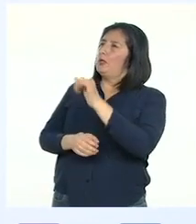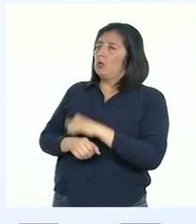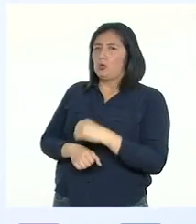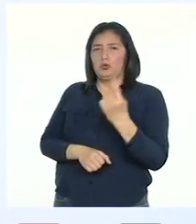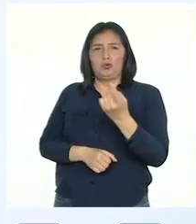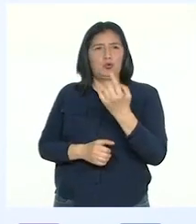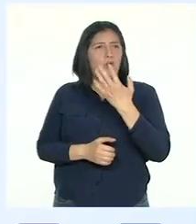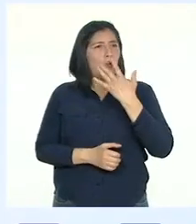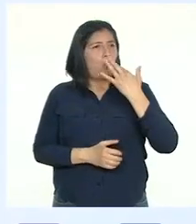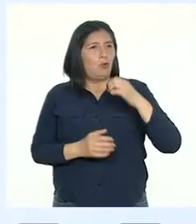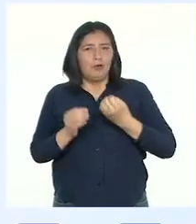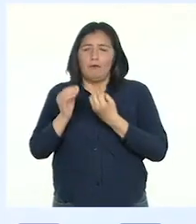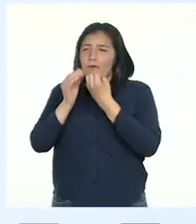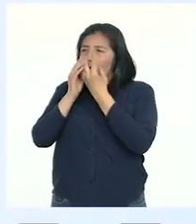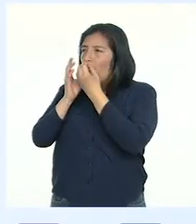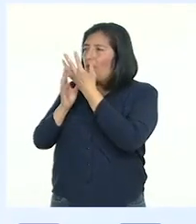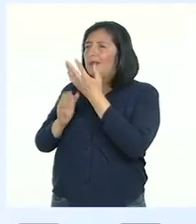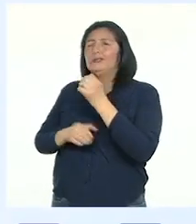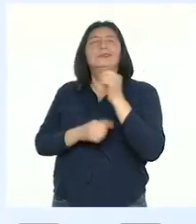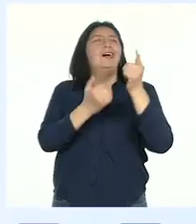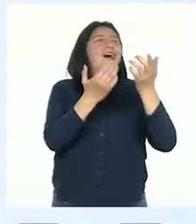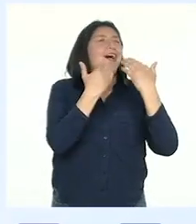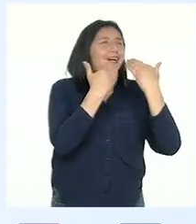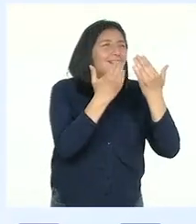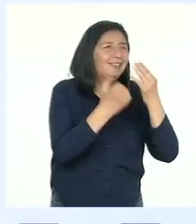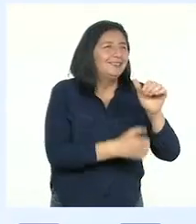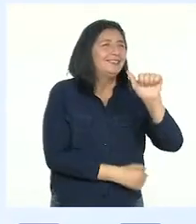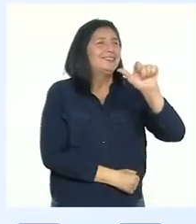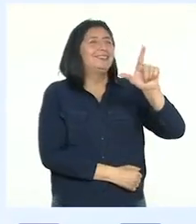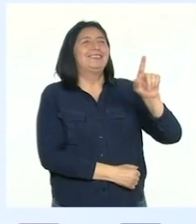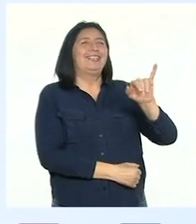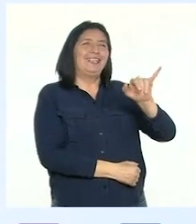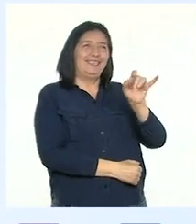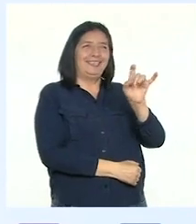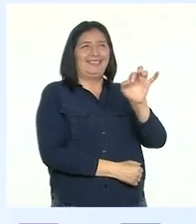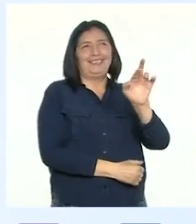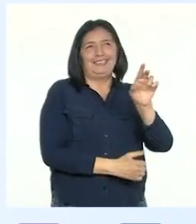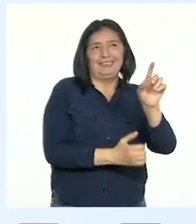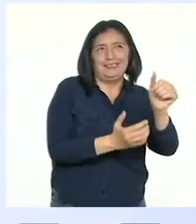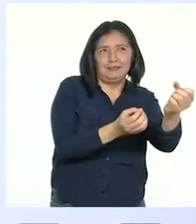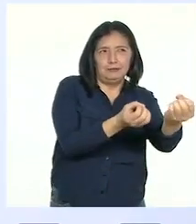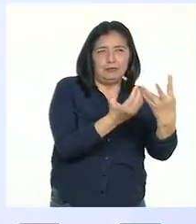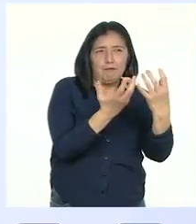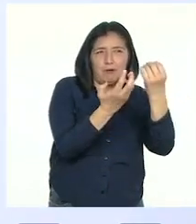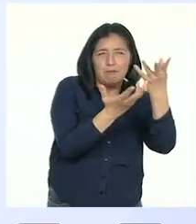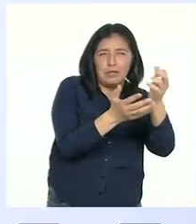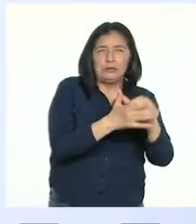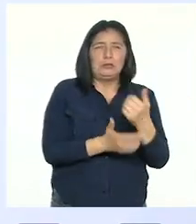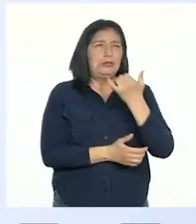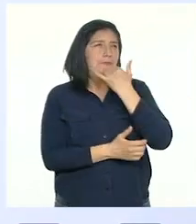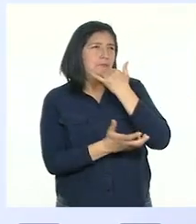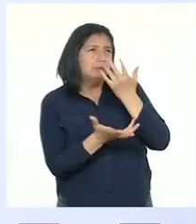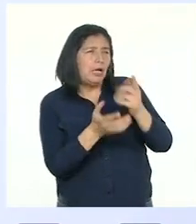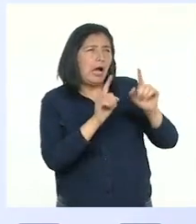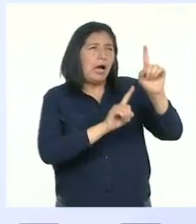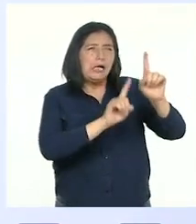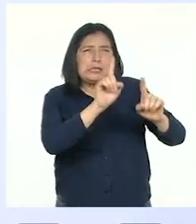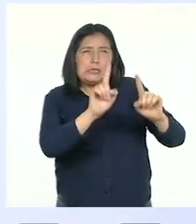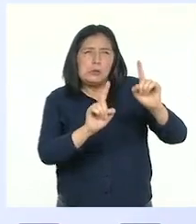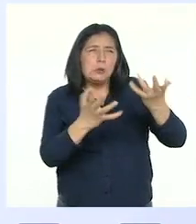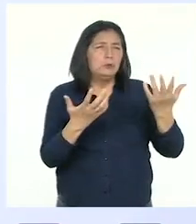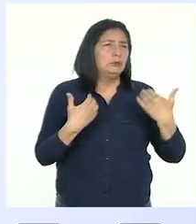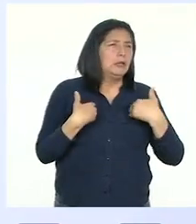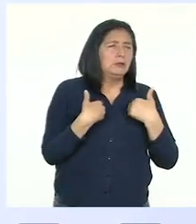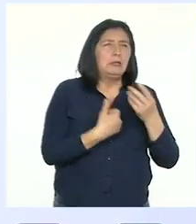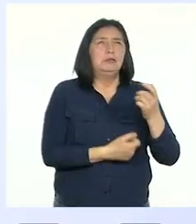es color y flores. Muchas gracias, Alejandra, por compartir información importante sobre lo que ocurre con algunos animales